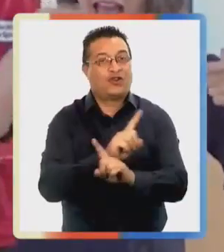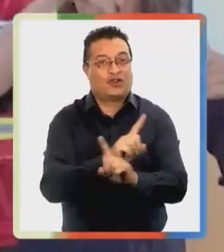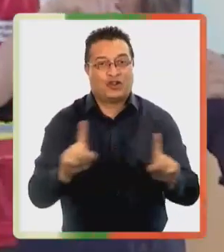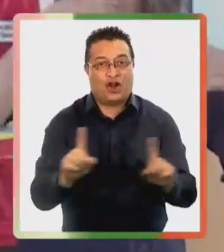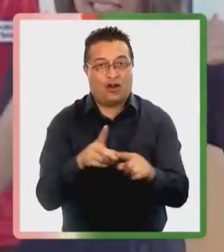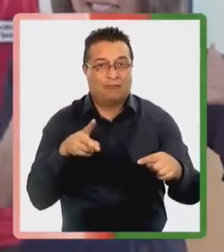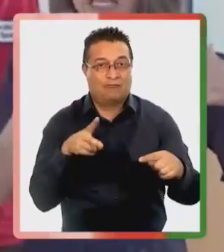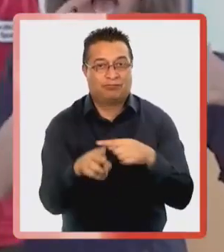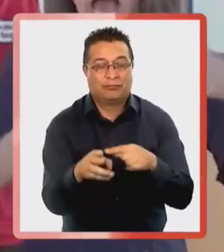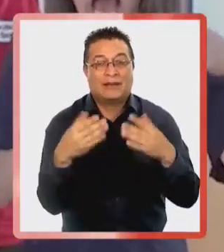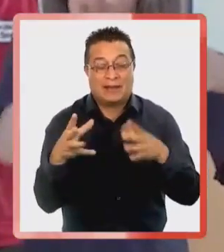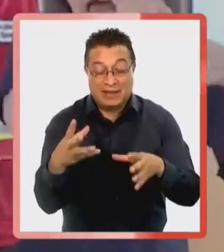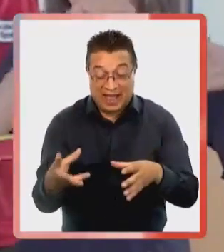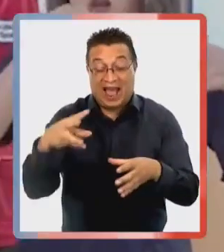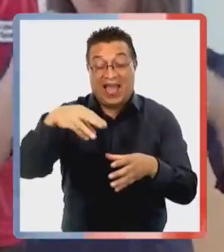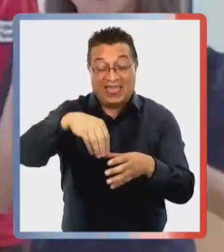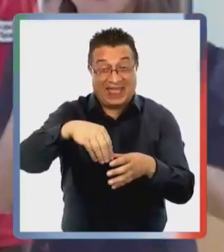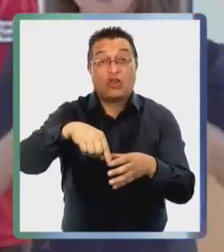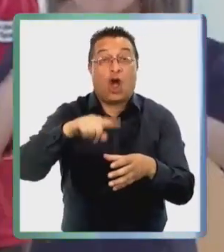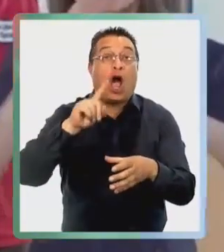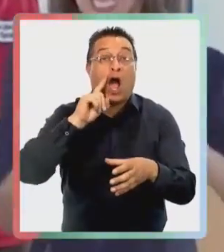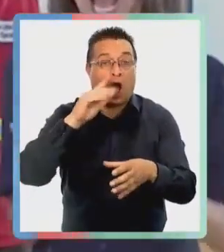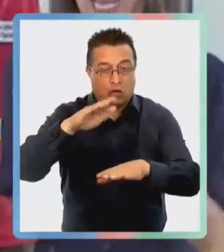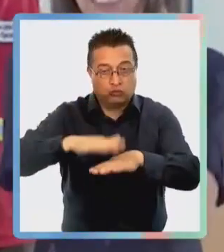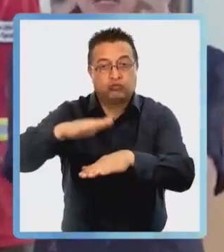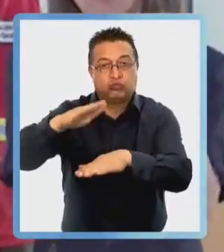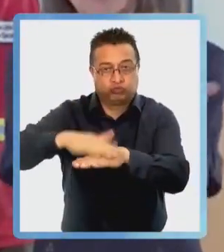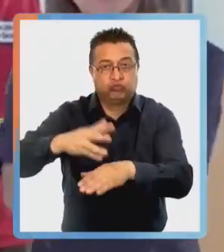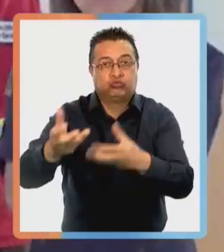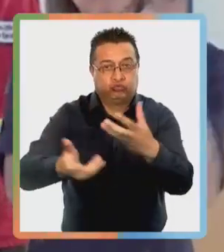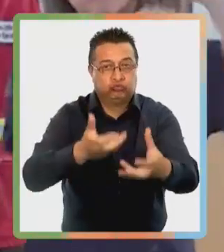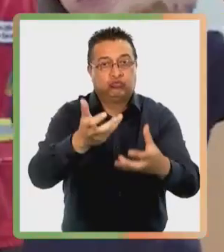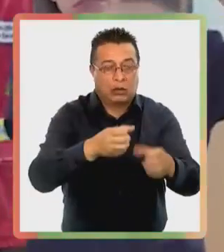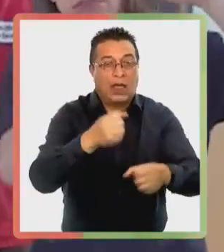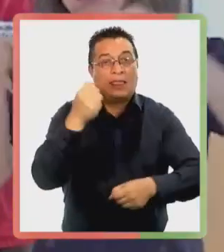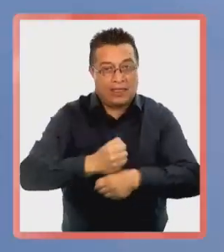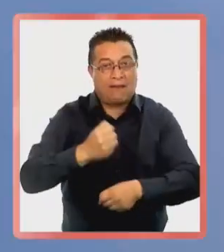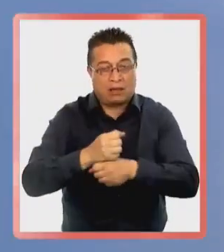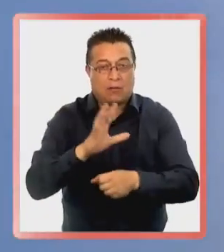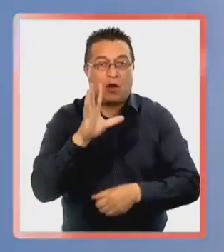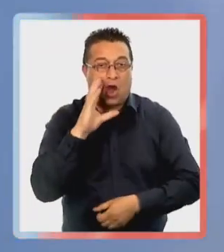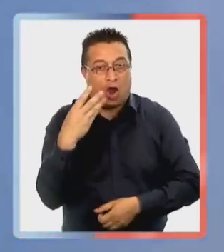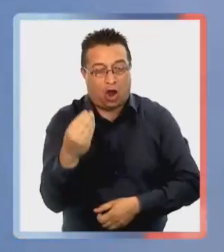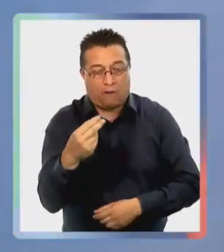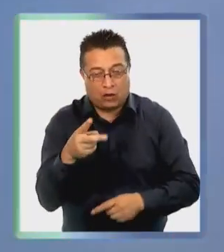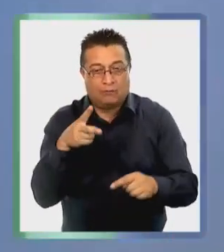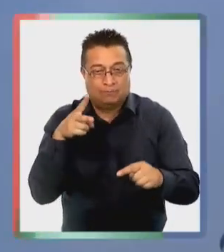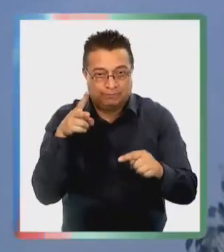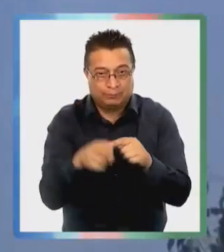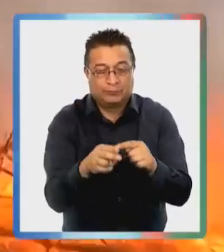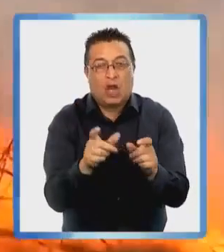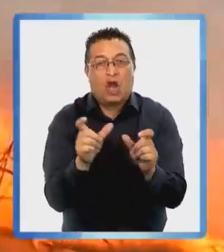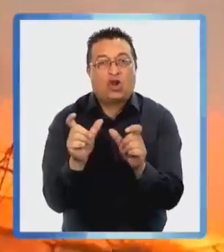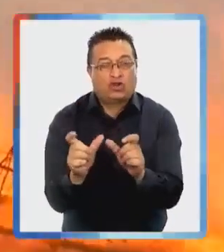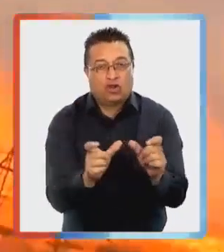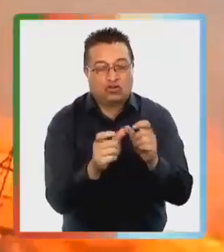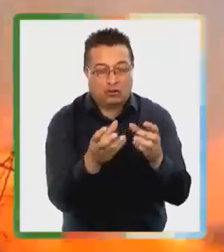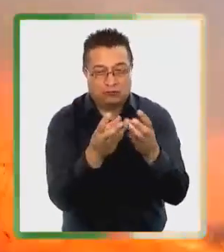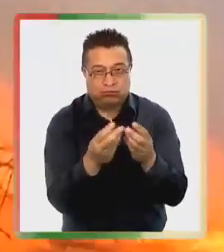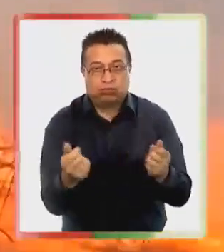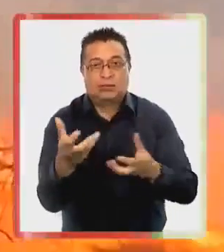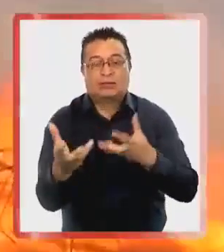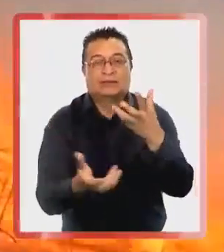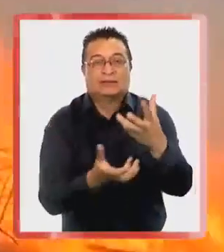focos calientes y hay trabajo para, por supuesto, terminar el control y la extinción del incendio, pero el incendio Santa Ana